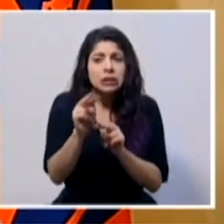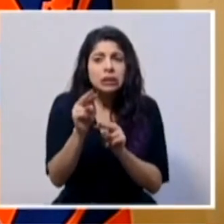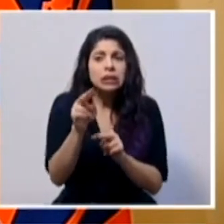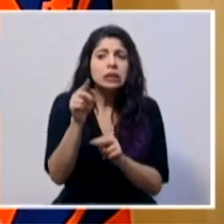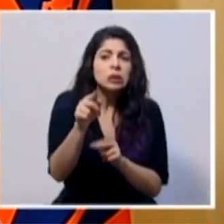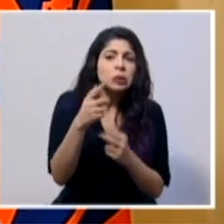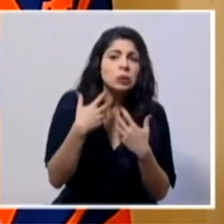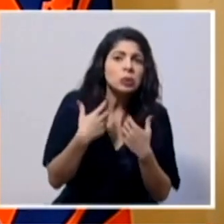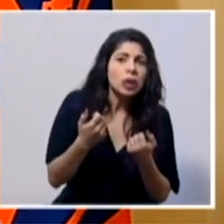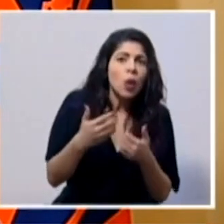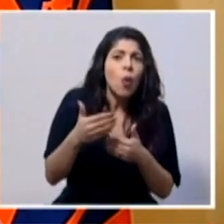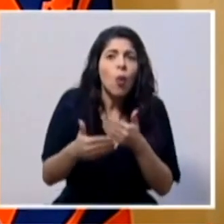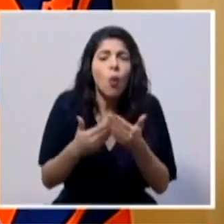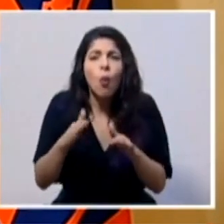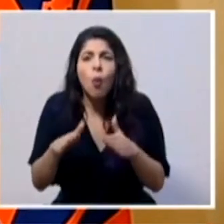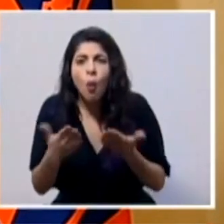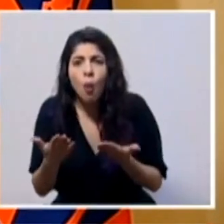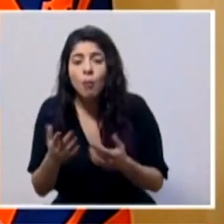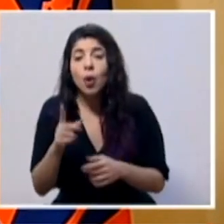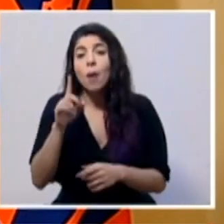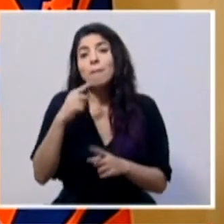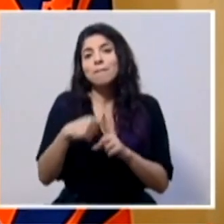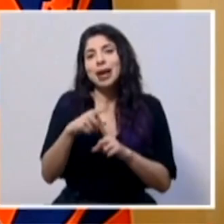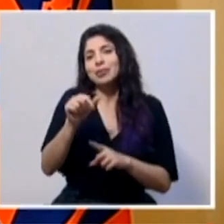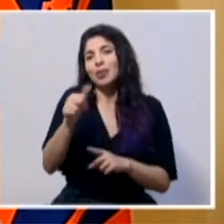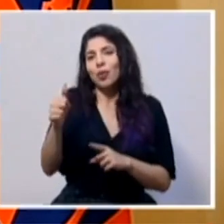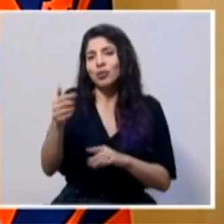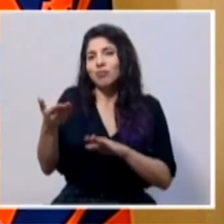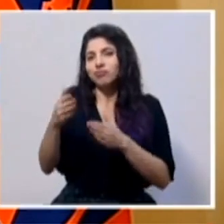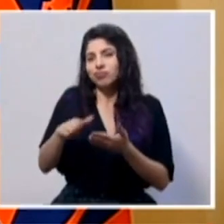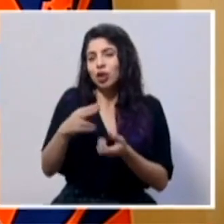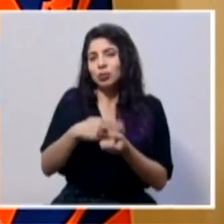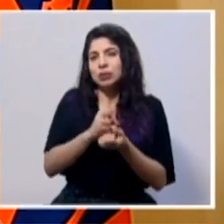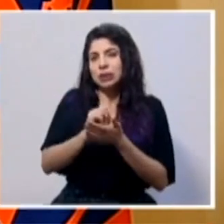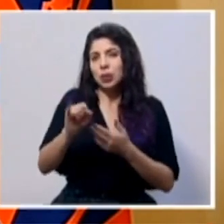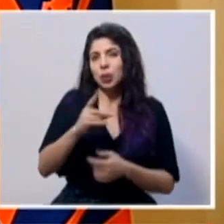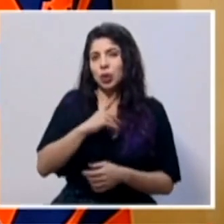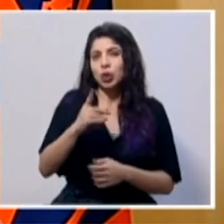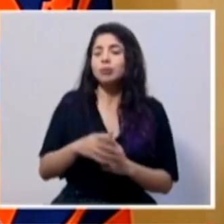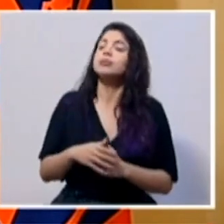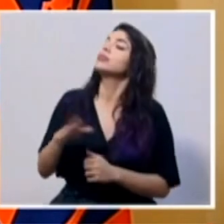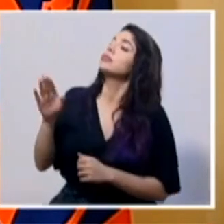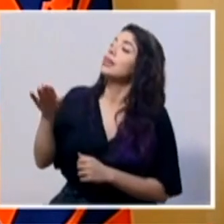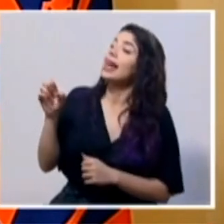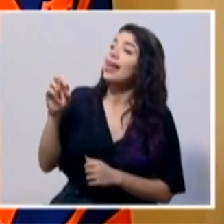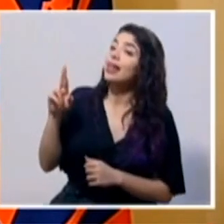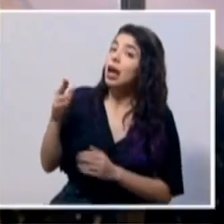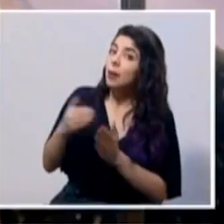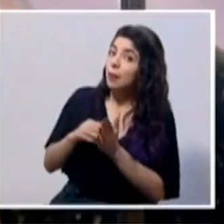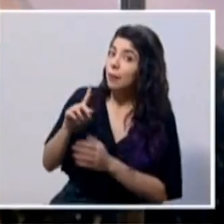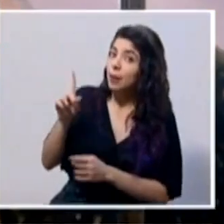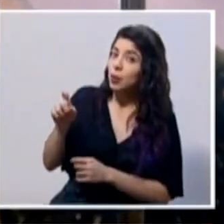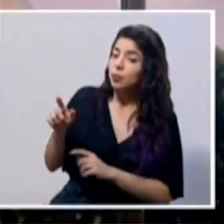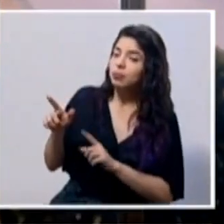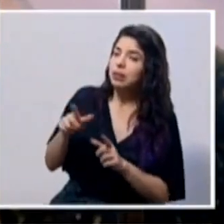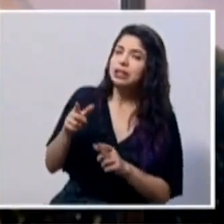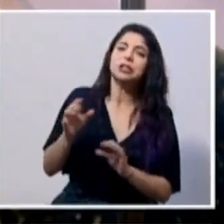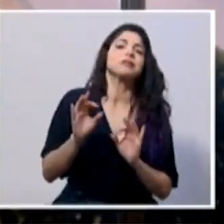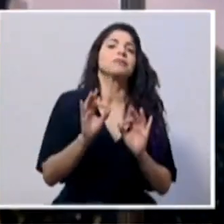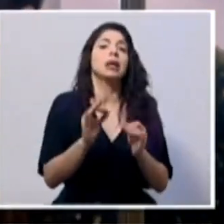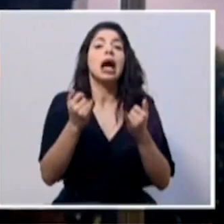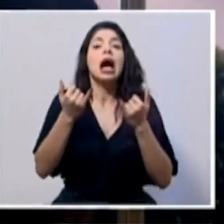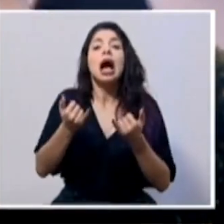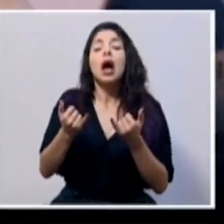él, y la compañera que falleció del Hospital San Juan de Dios. Don Edgar, su pregunta. Listo.